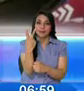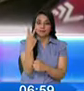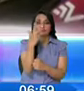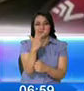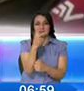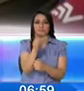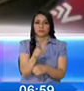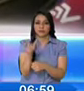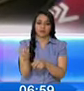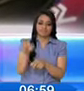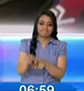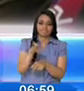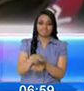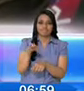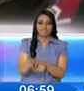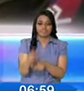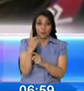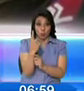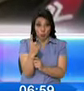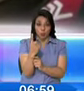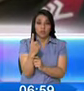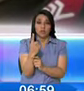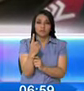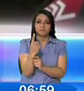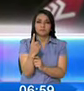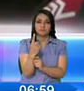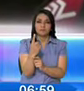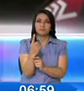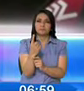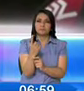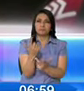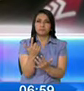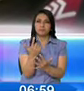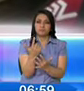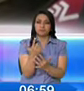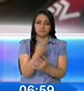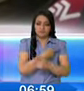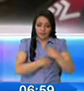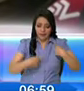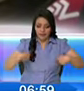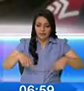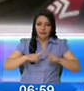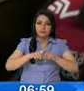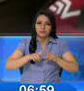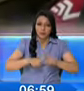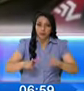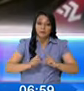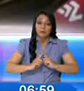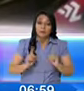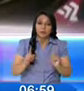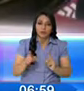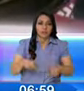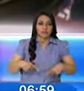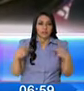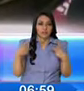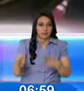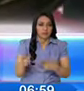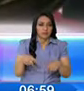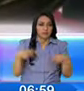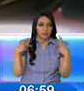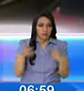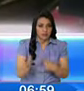tres víctimas, de las cuales una se encontraba con varias lesiones, que todavía se encontraba con vida,